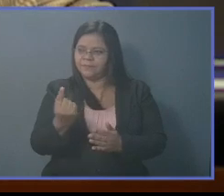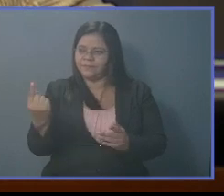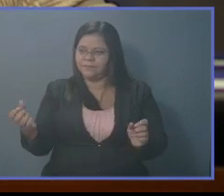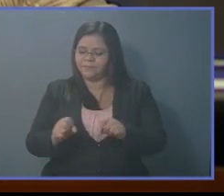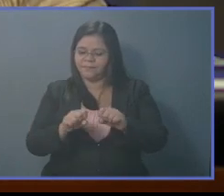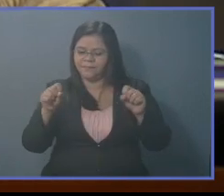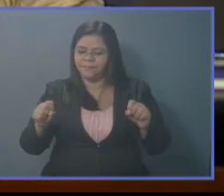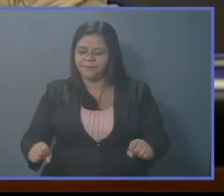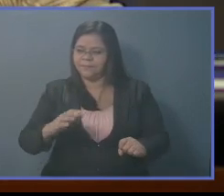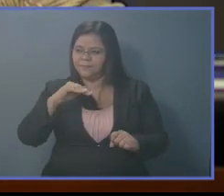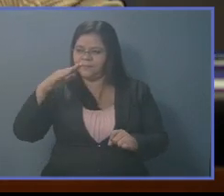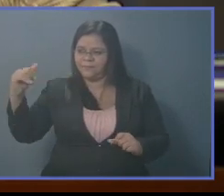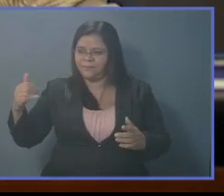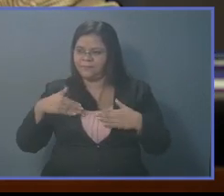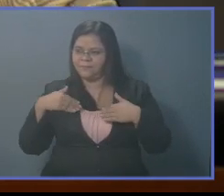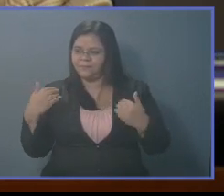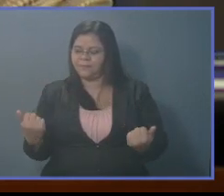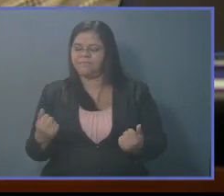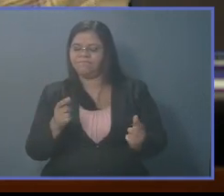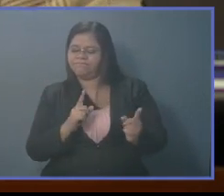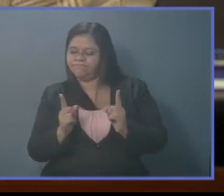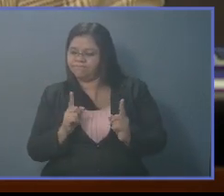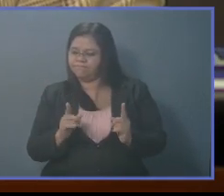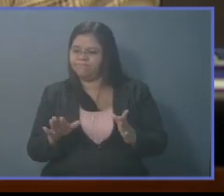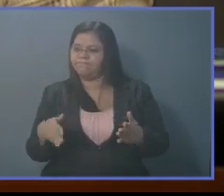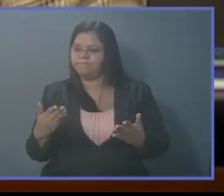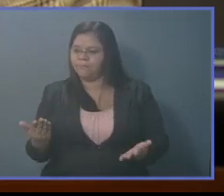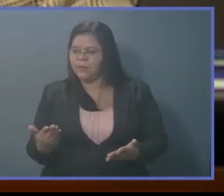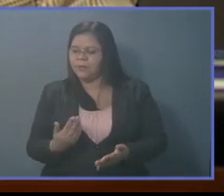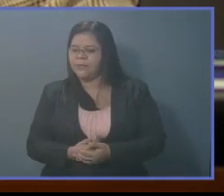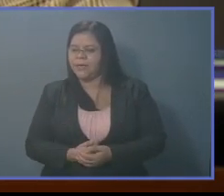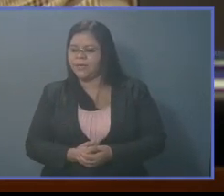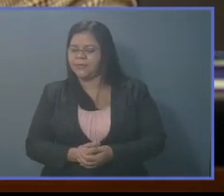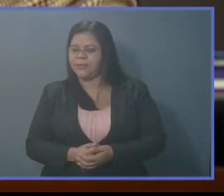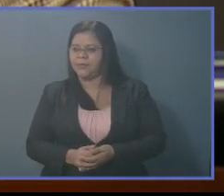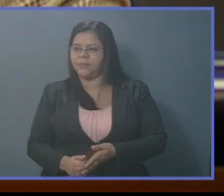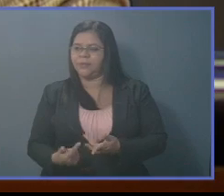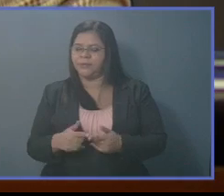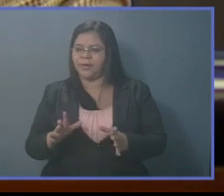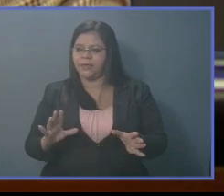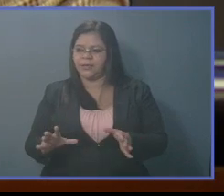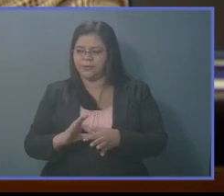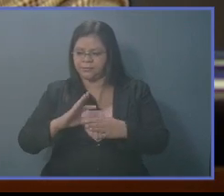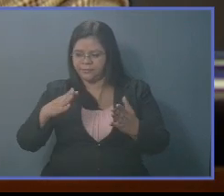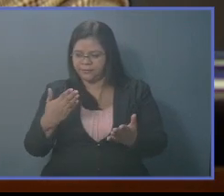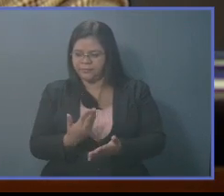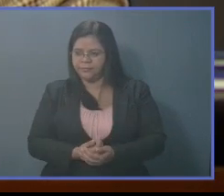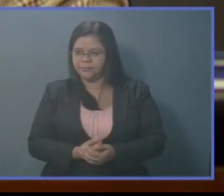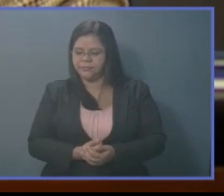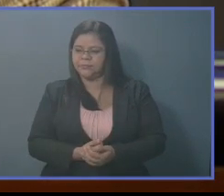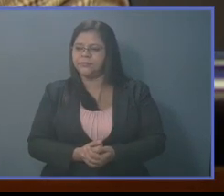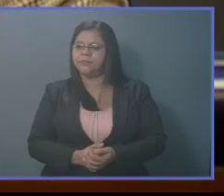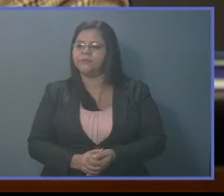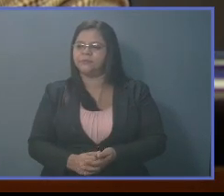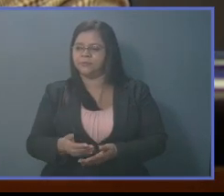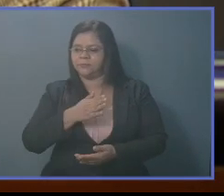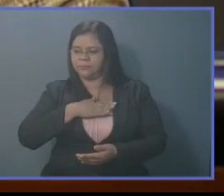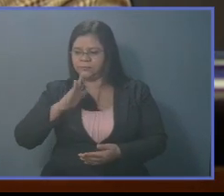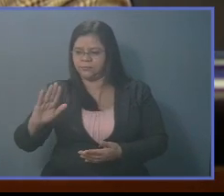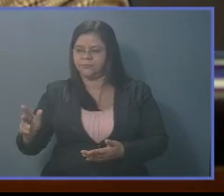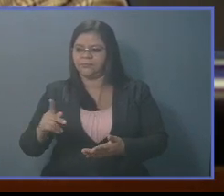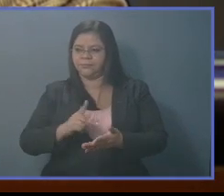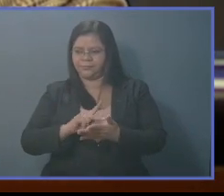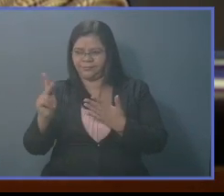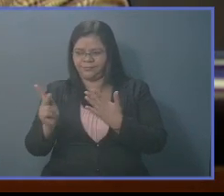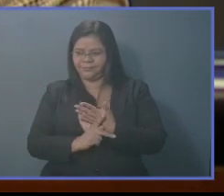Nacional Integrado de Salud, dependiendo de la evolución del comportamiento de la pandemia en fases. El plan deberá contener su debido cronograma y